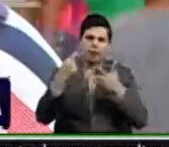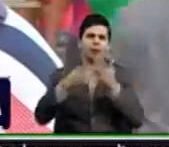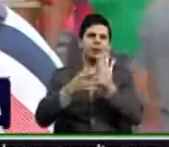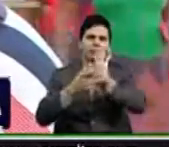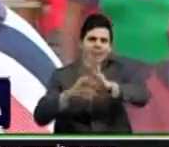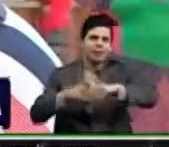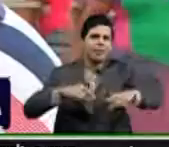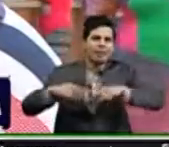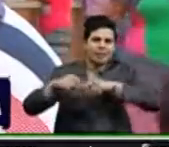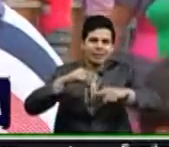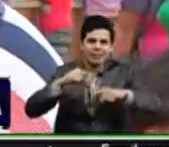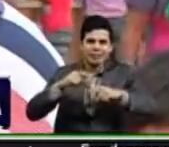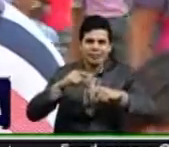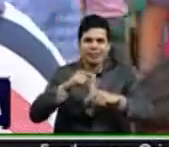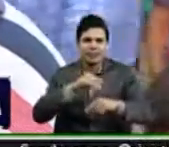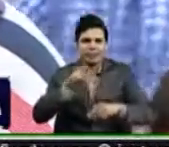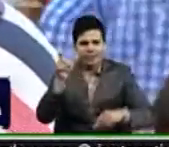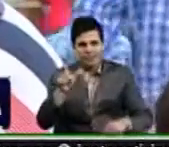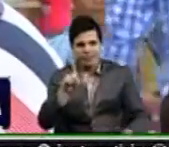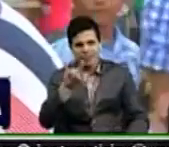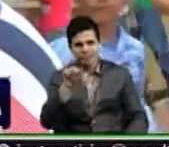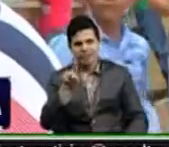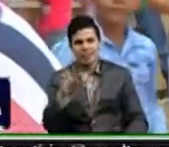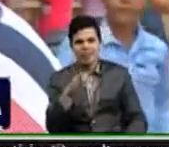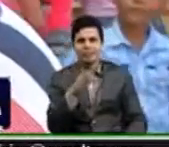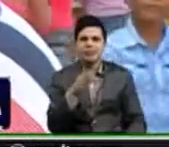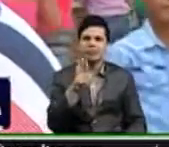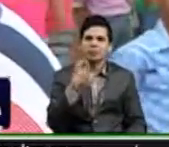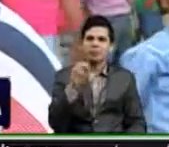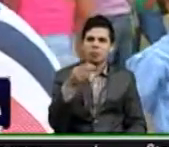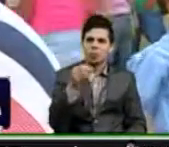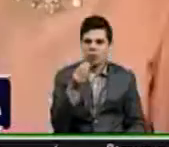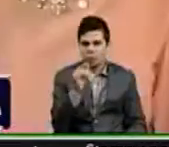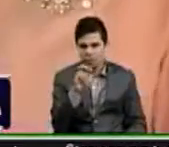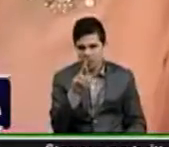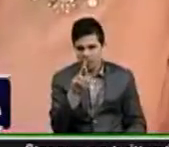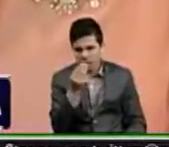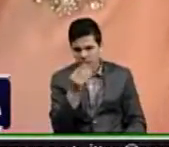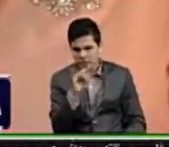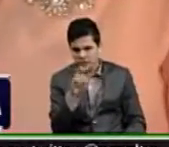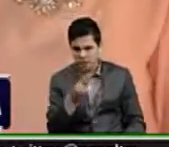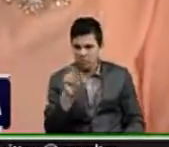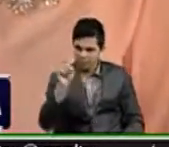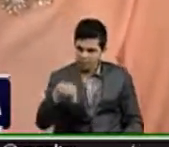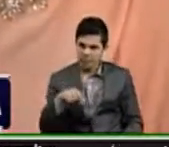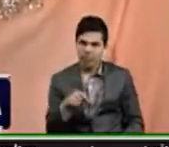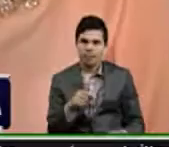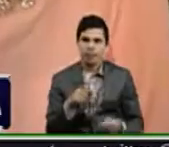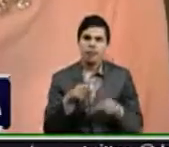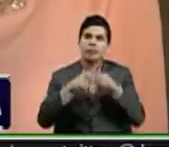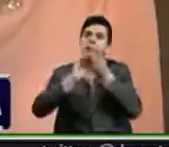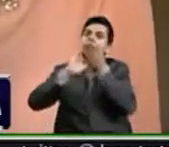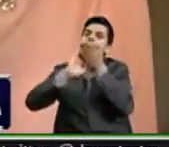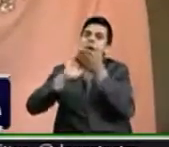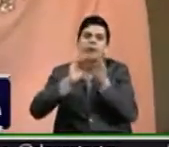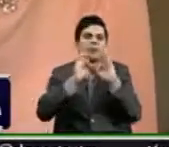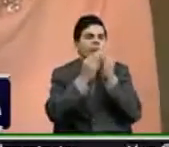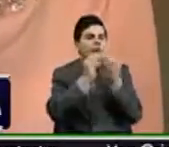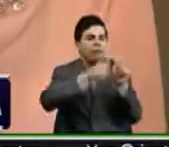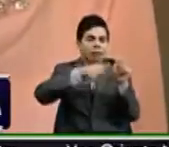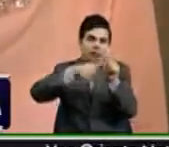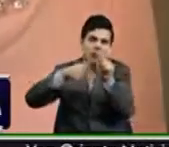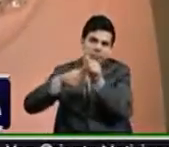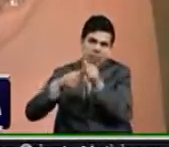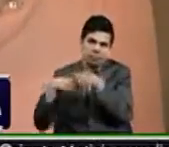Luis Francisco Borges Pedraza, que nos entregue todos los apartamentos completos. Los arreglitos tienen que venir por cuenta de cada familia.